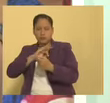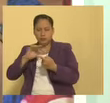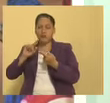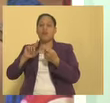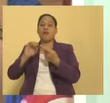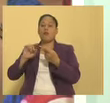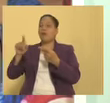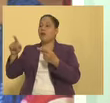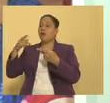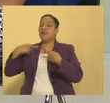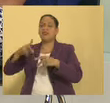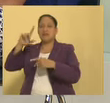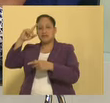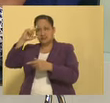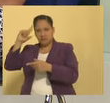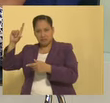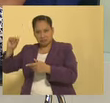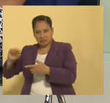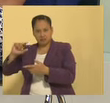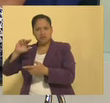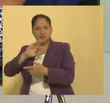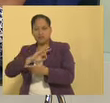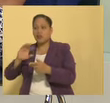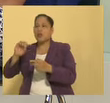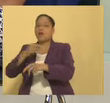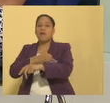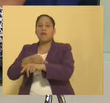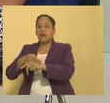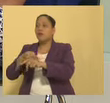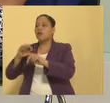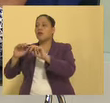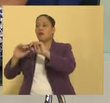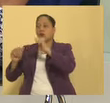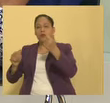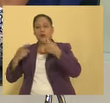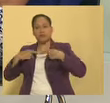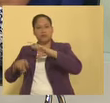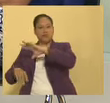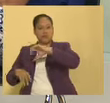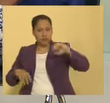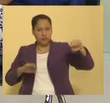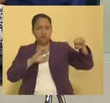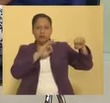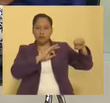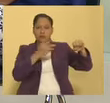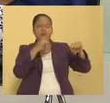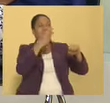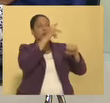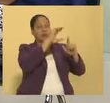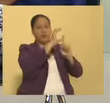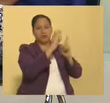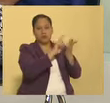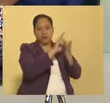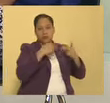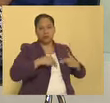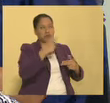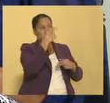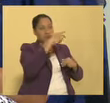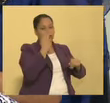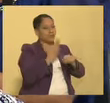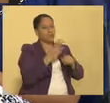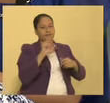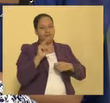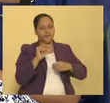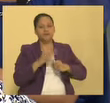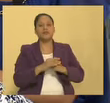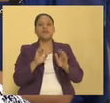incluso en vía familiar proceden los cuidados a otro familiar, pero no es competencia. Y de estos centros de readaptación social